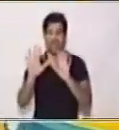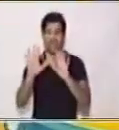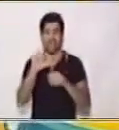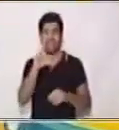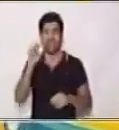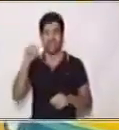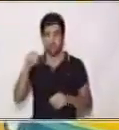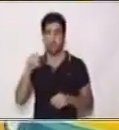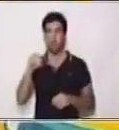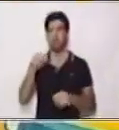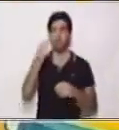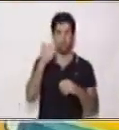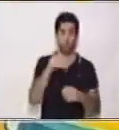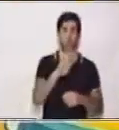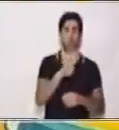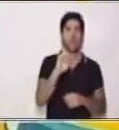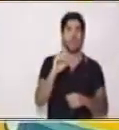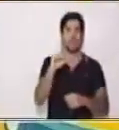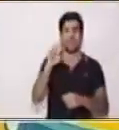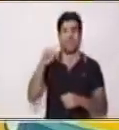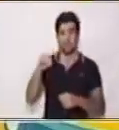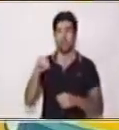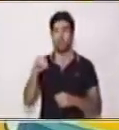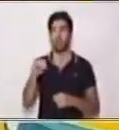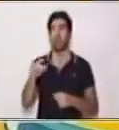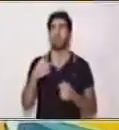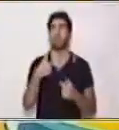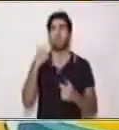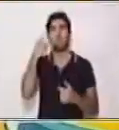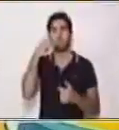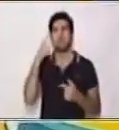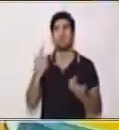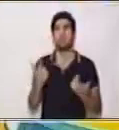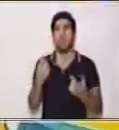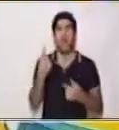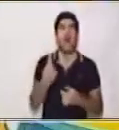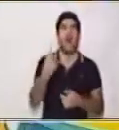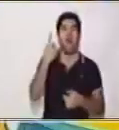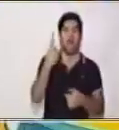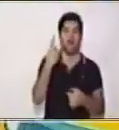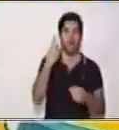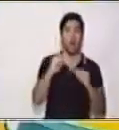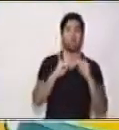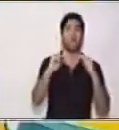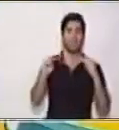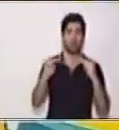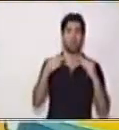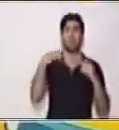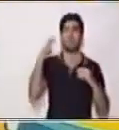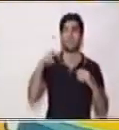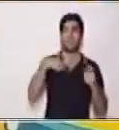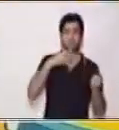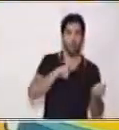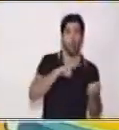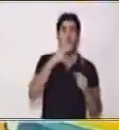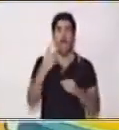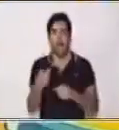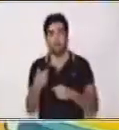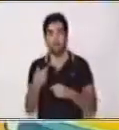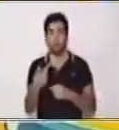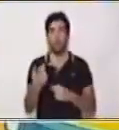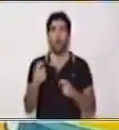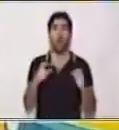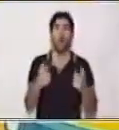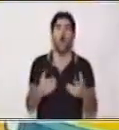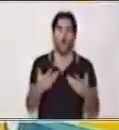alto. Pero tenemos medidas en centímetros y las medidas del almacén están en metros. Tenemos que hacer una